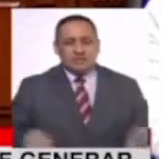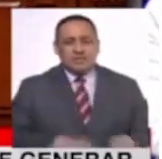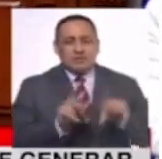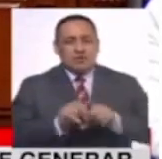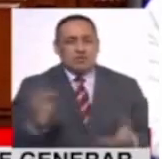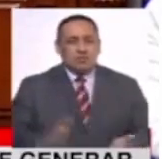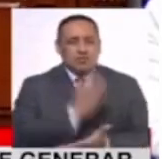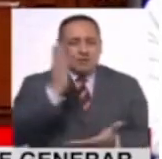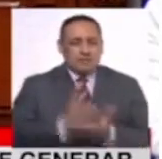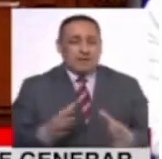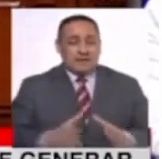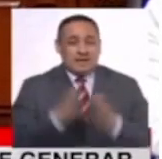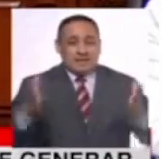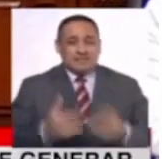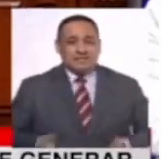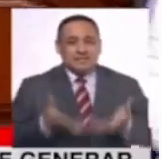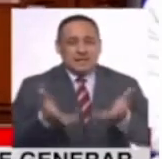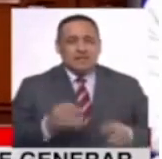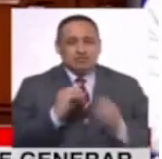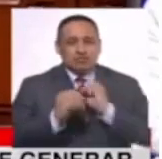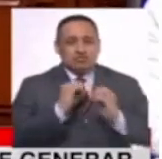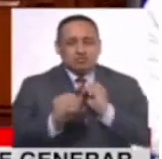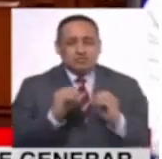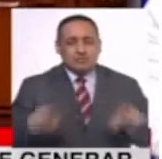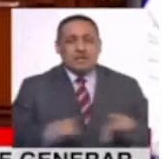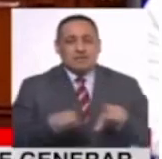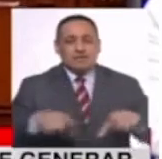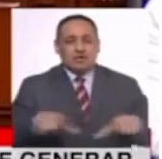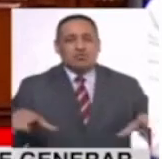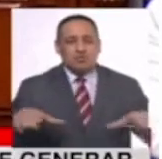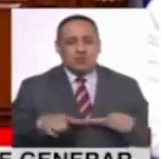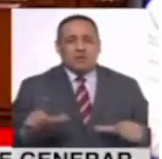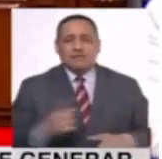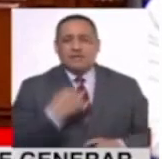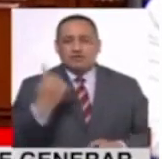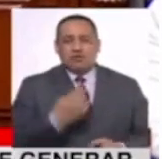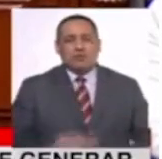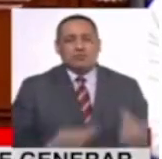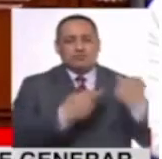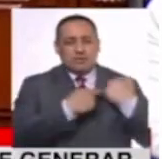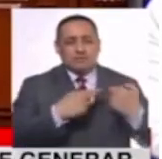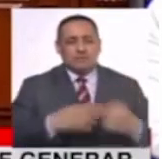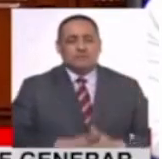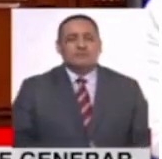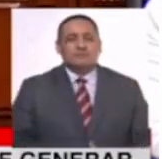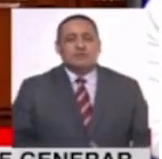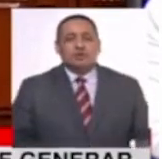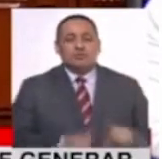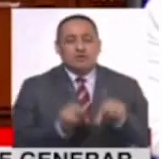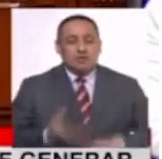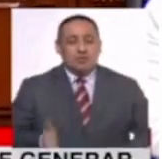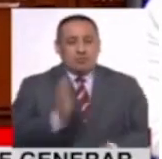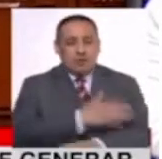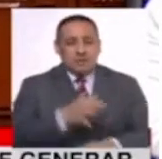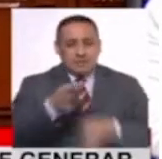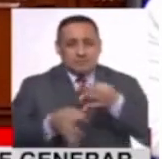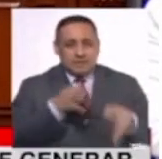sus problemas y darle solución desde el ámbito de nuestra competencia. Como dije,